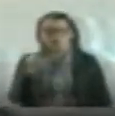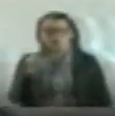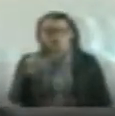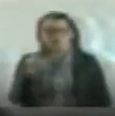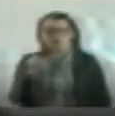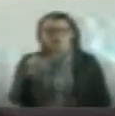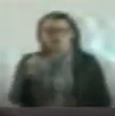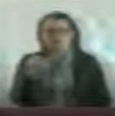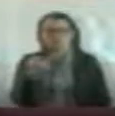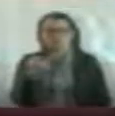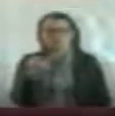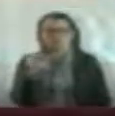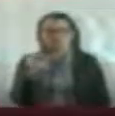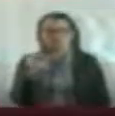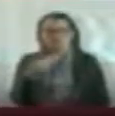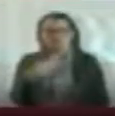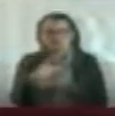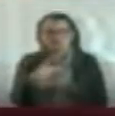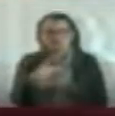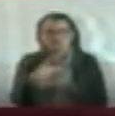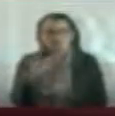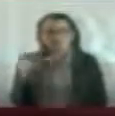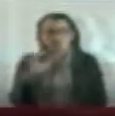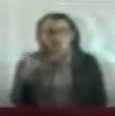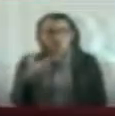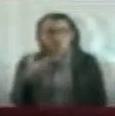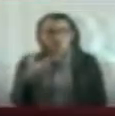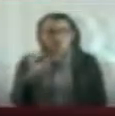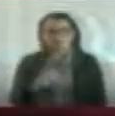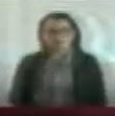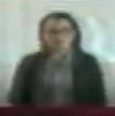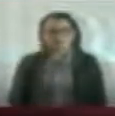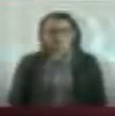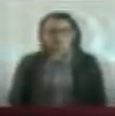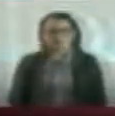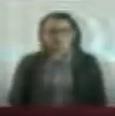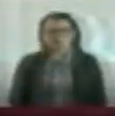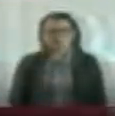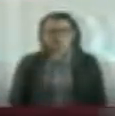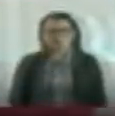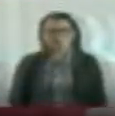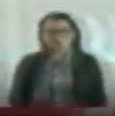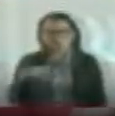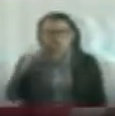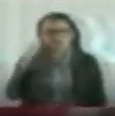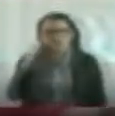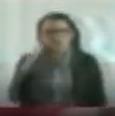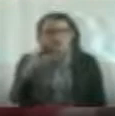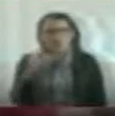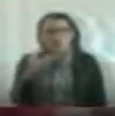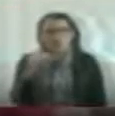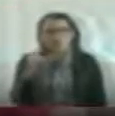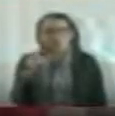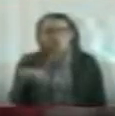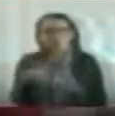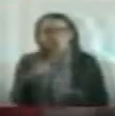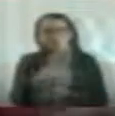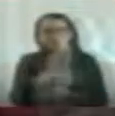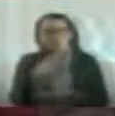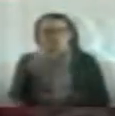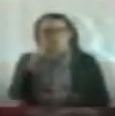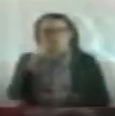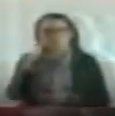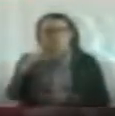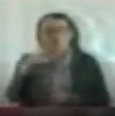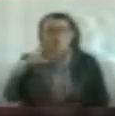medios sobre la crisis humanitaria de Colombia? Ustedes saben que en Colombia hay 12 millones de migrantes. Hay una gran